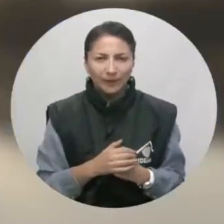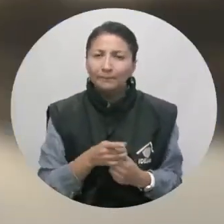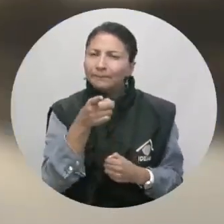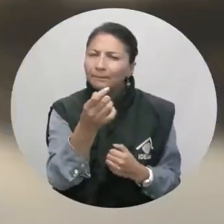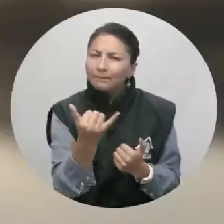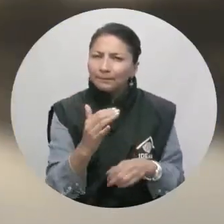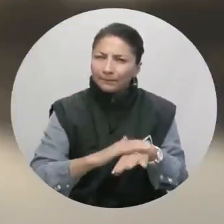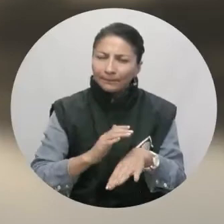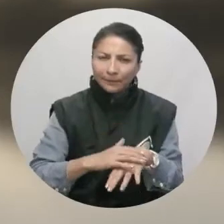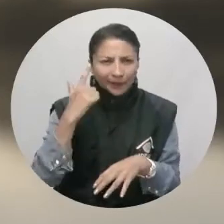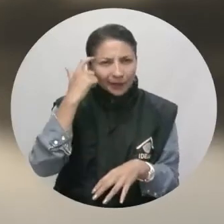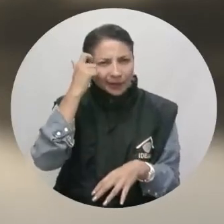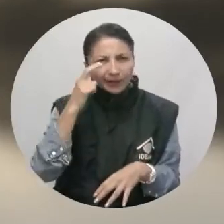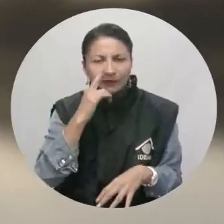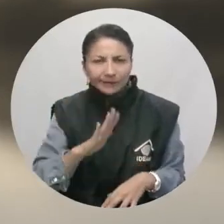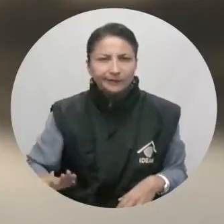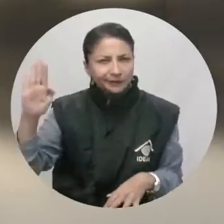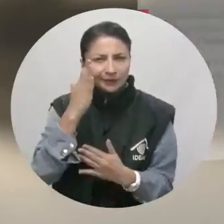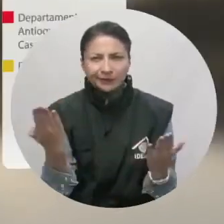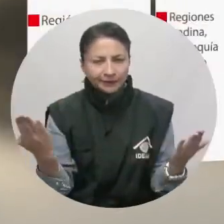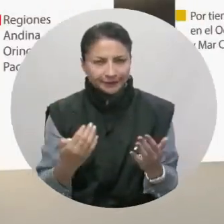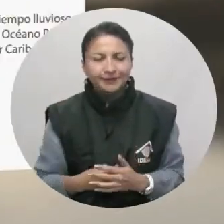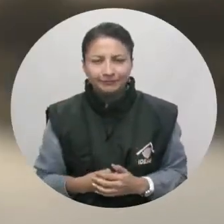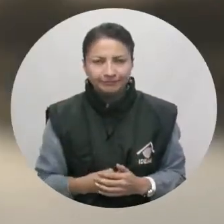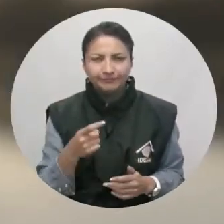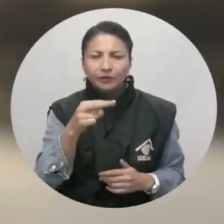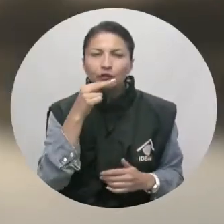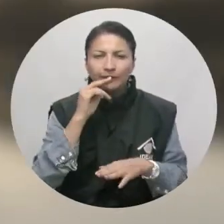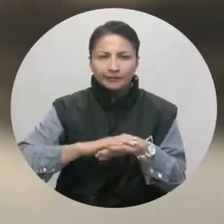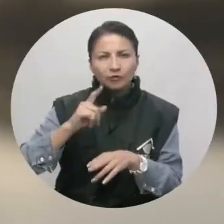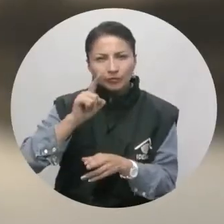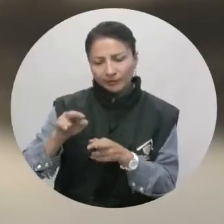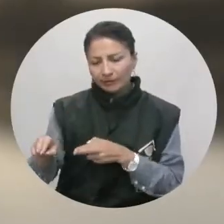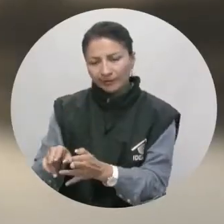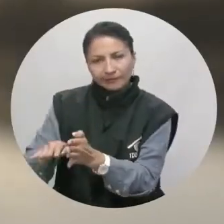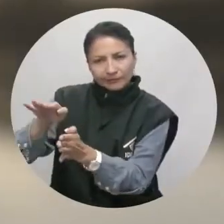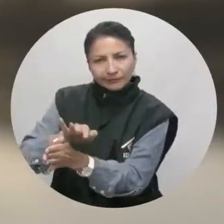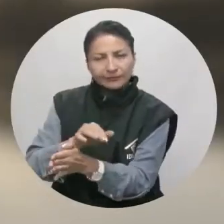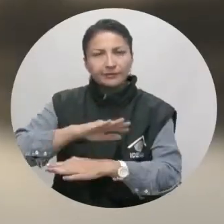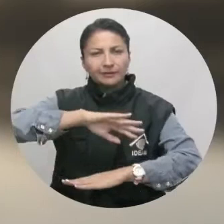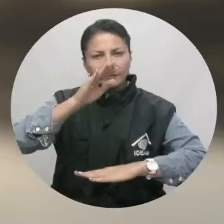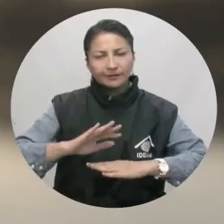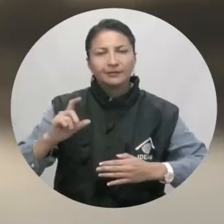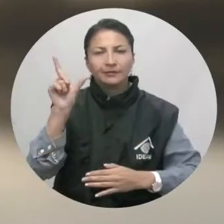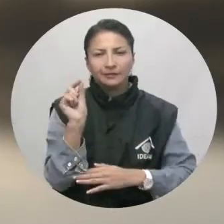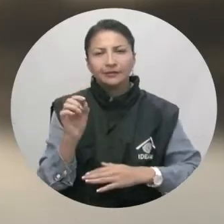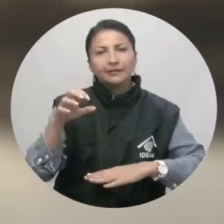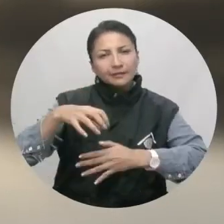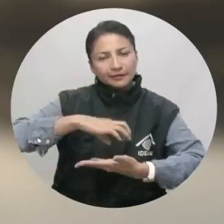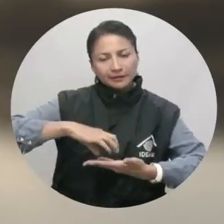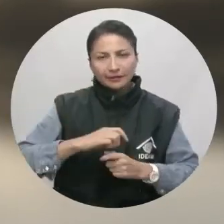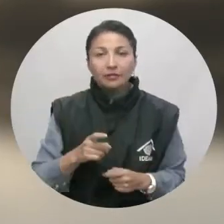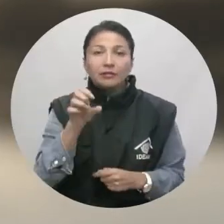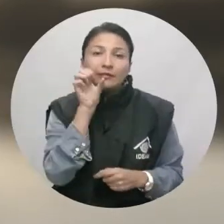las principales alertas para hoy a nivel nacional. Alerta roja por crecientes en ríos y riberas de Antioquia, Cesar, Santander,